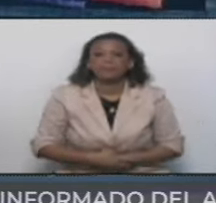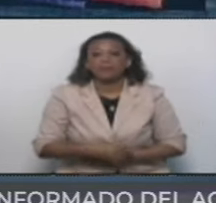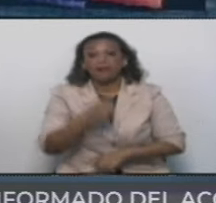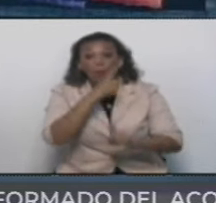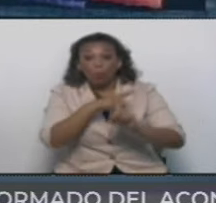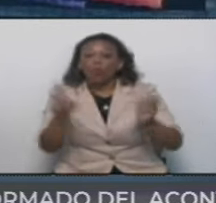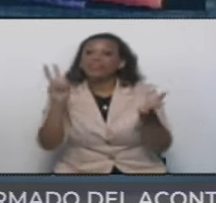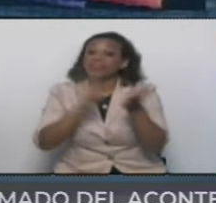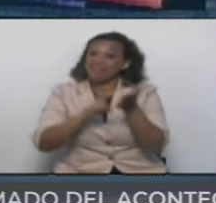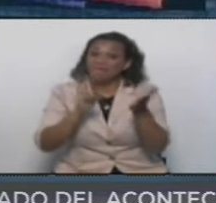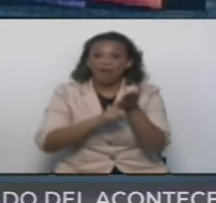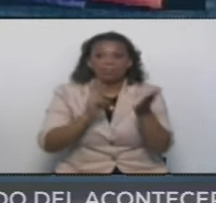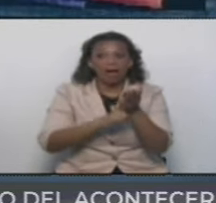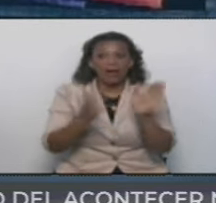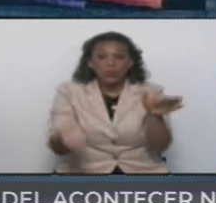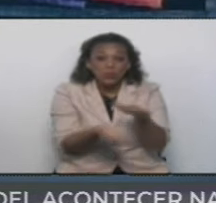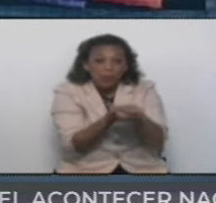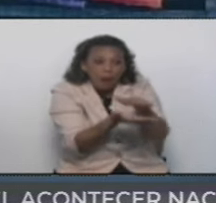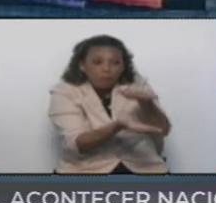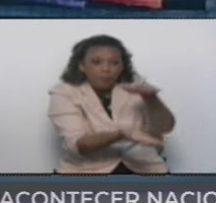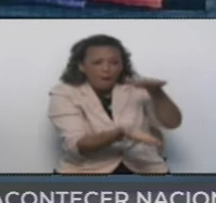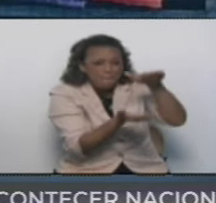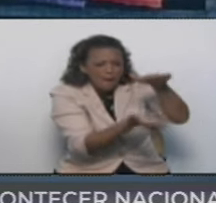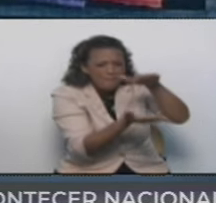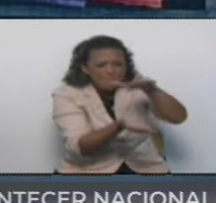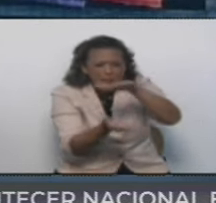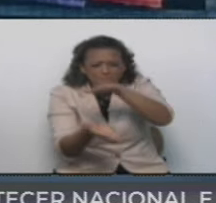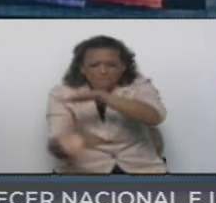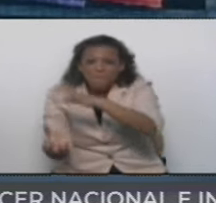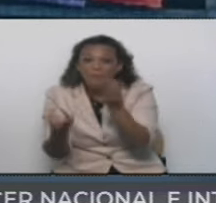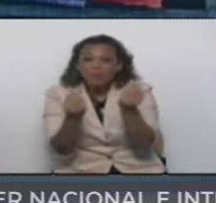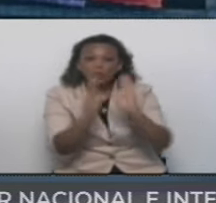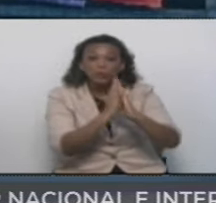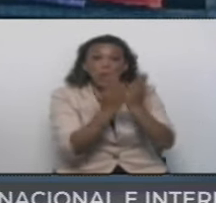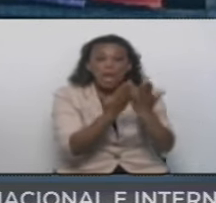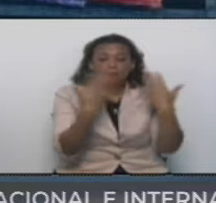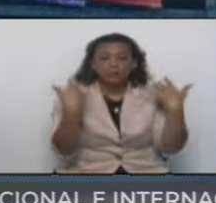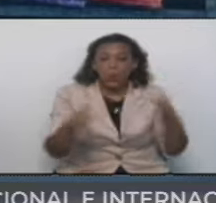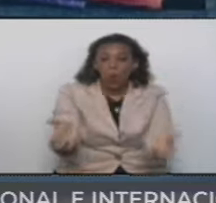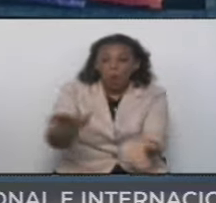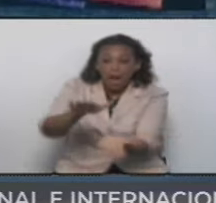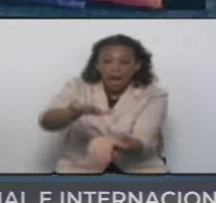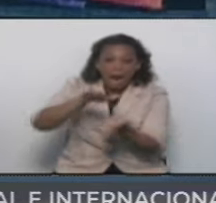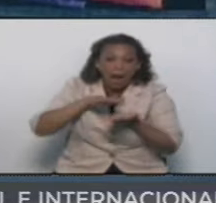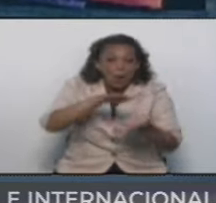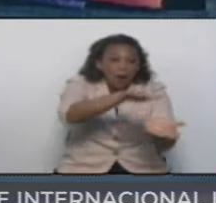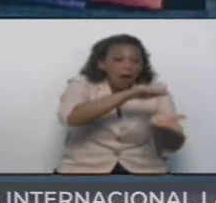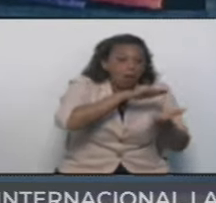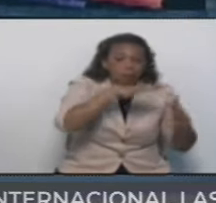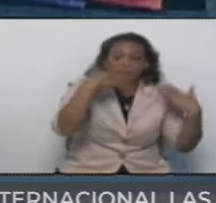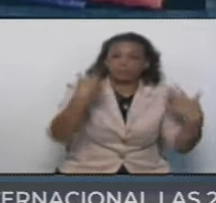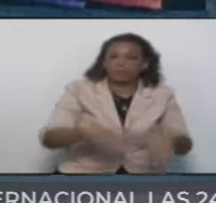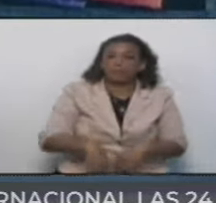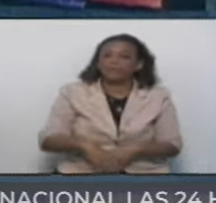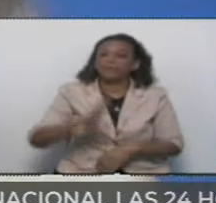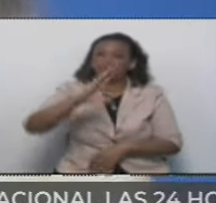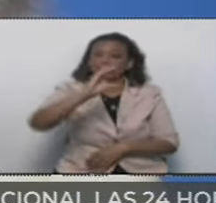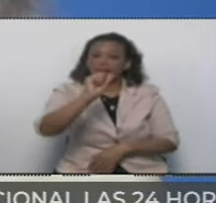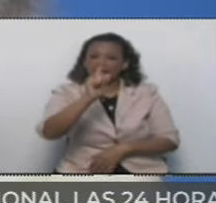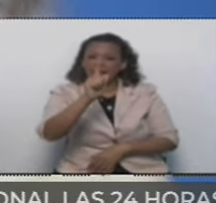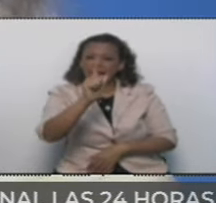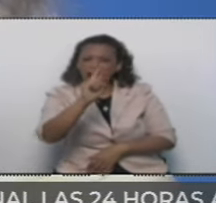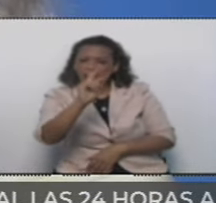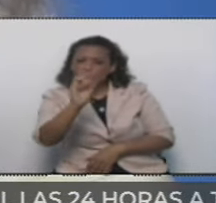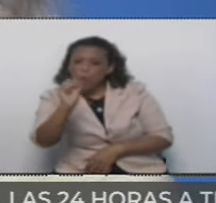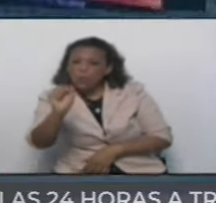de verdad, Silita, nos llevamos a estos regalos. Carlos Sierra, Naguará, Carlos Sierra, no sé qué